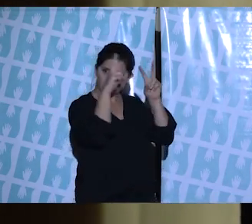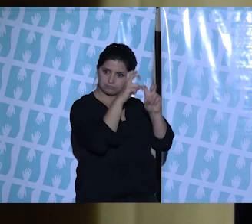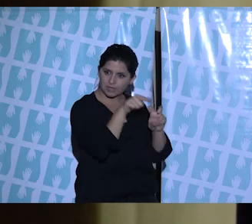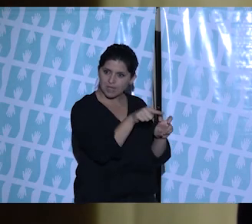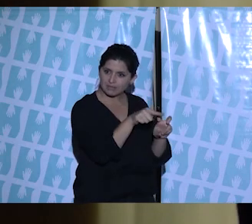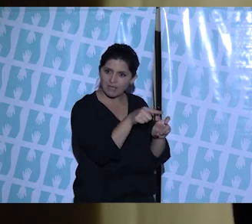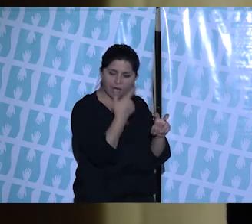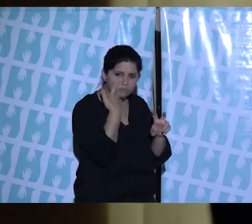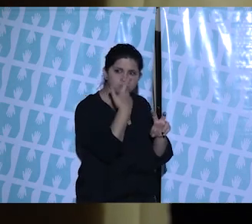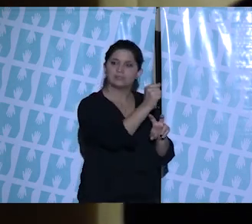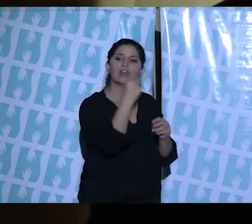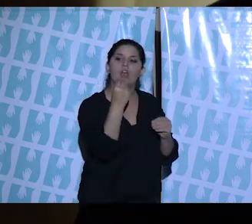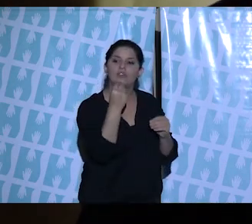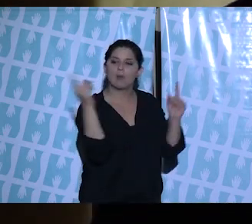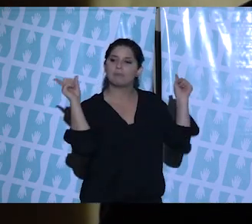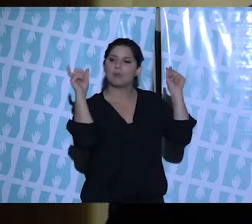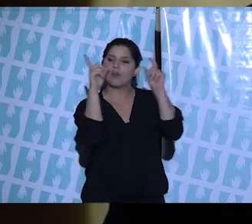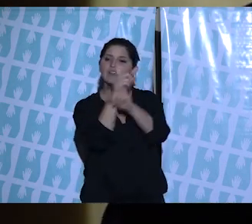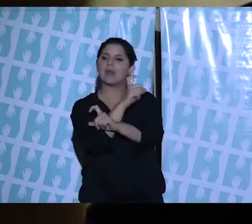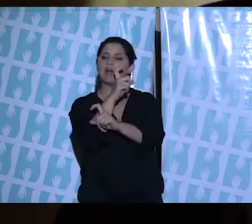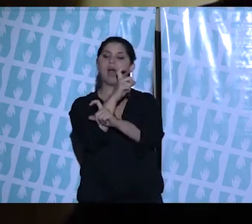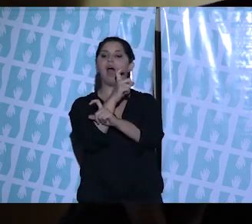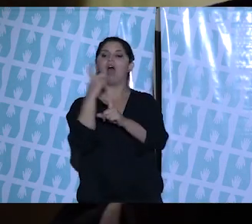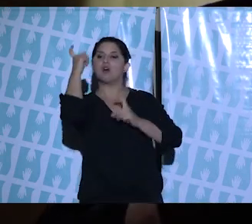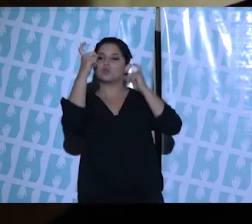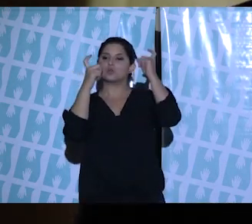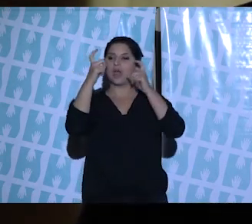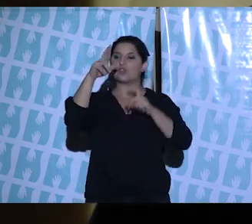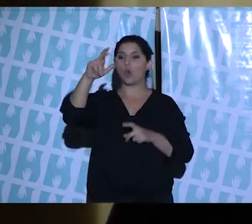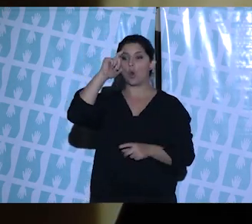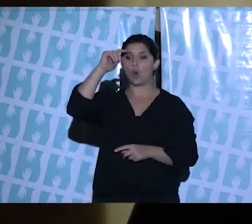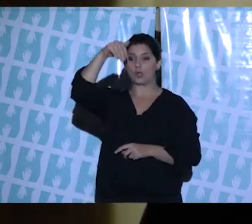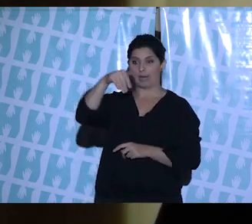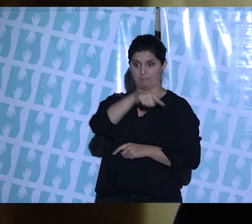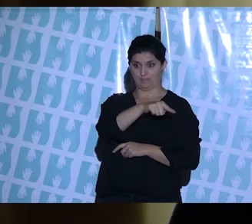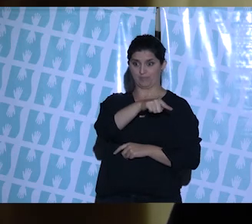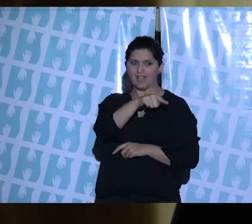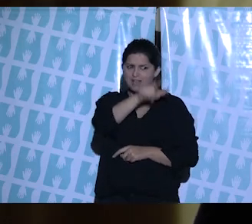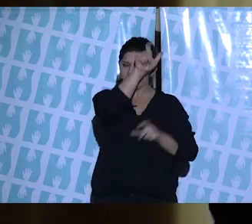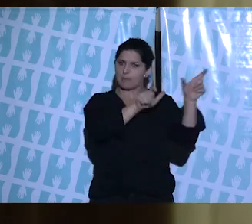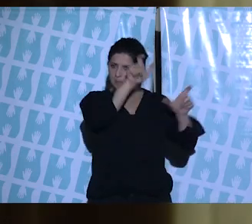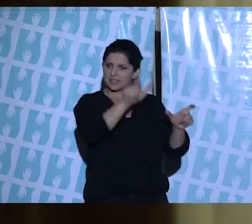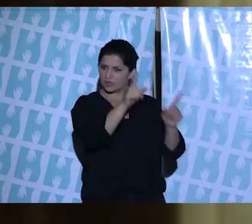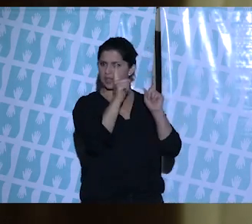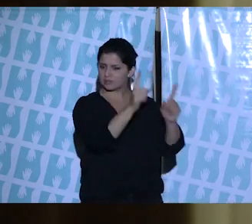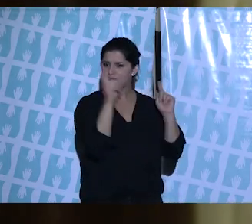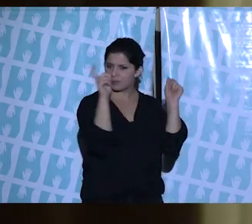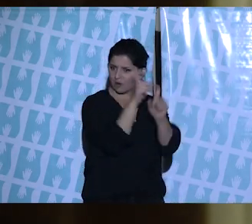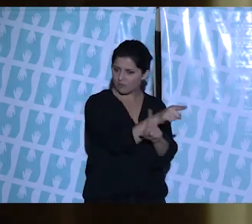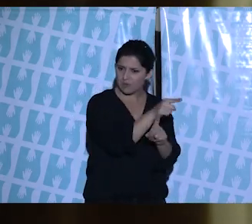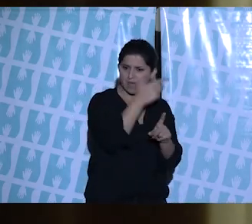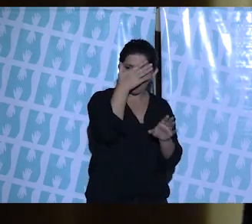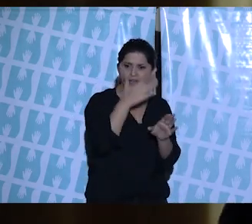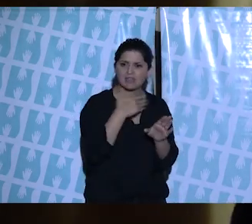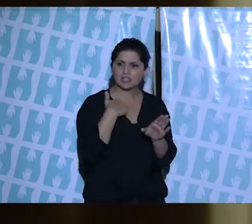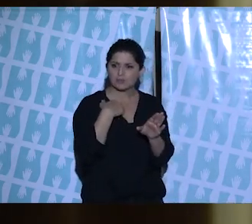diagnóstico de trastorno del sueño REM. Y esos individuos con diagnóstico de trastorno del sueño REM le hacían un